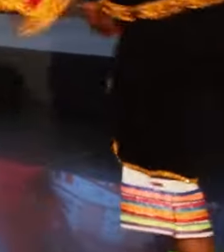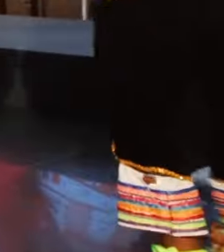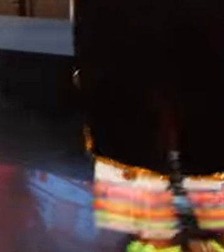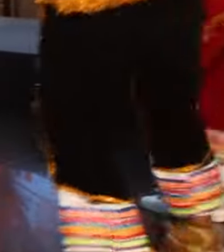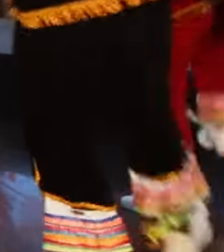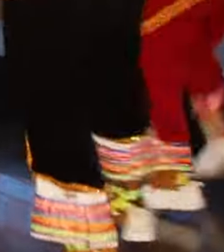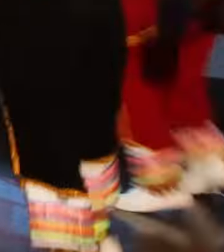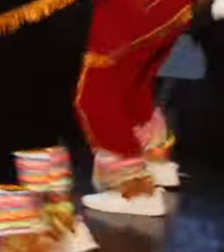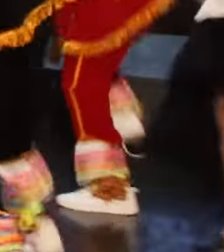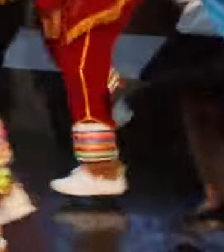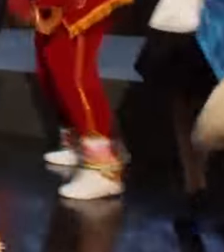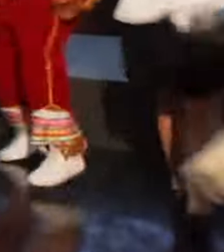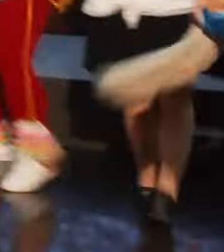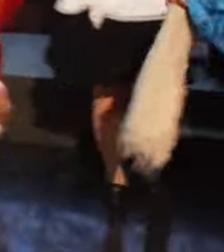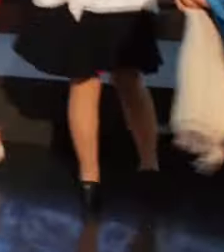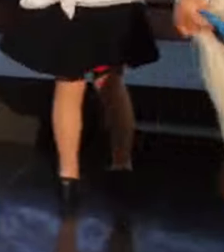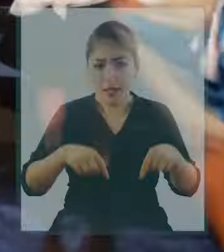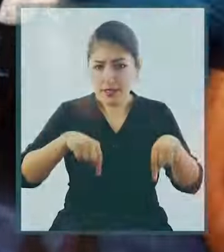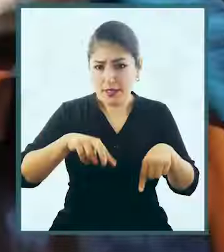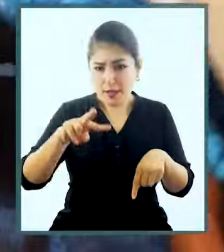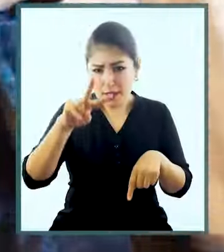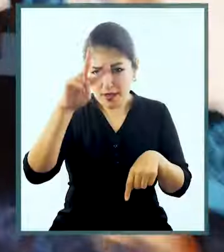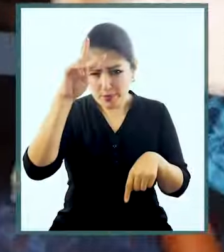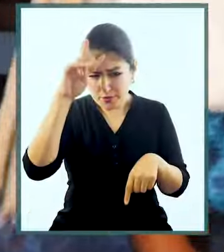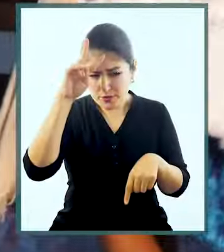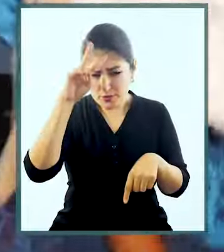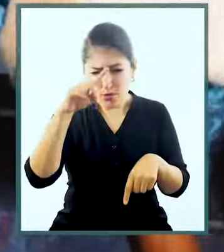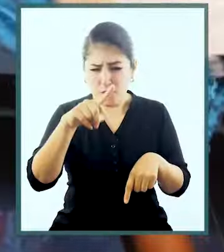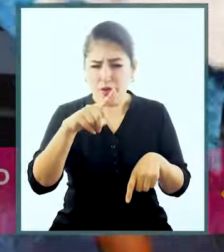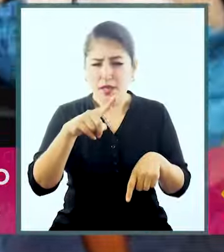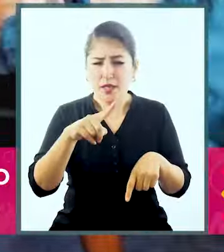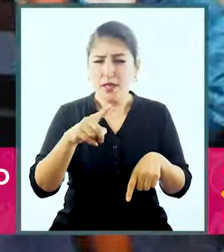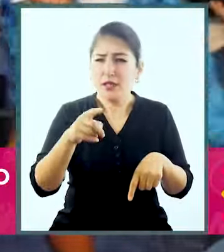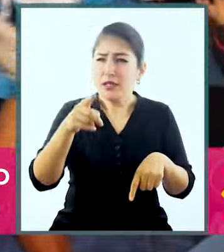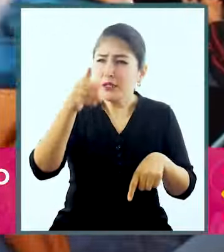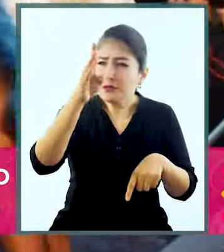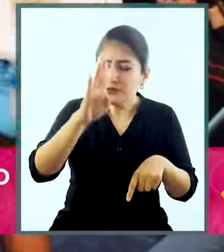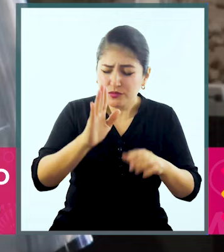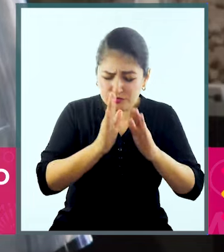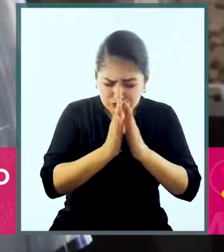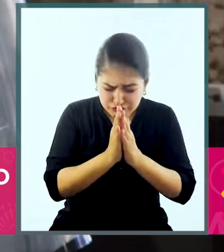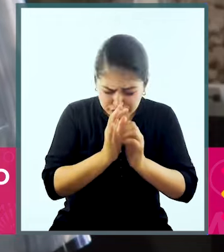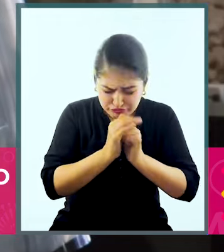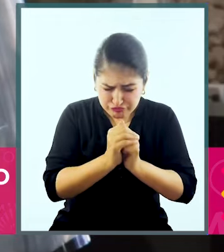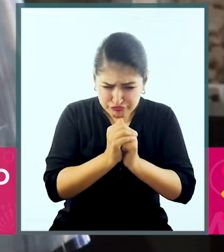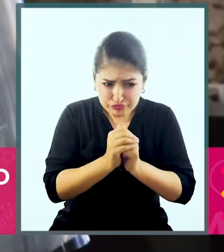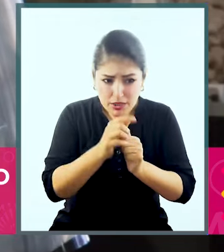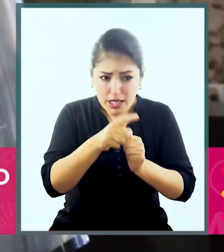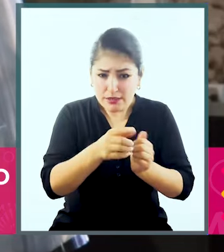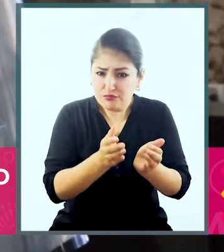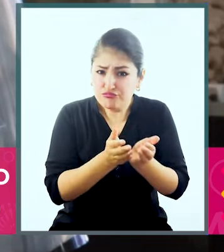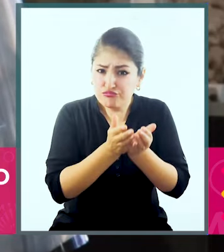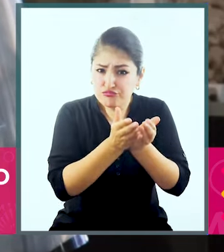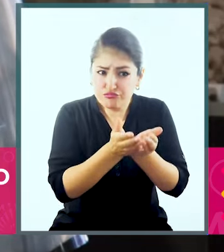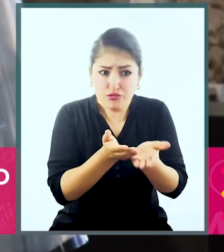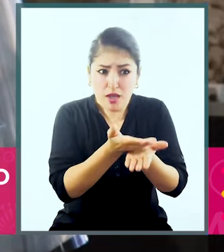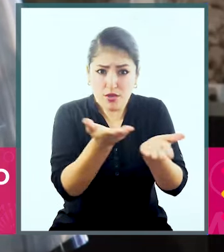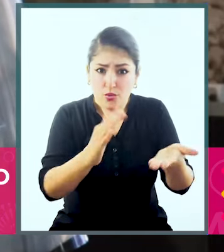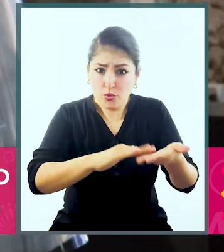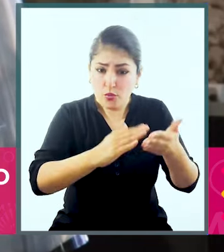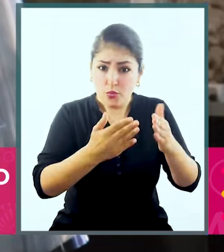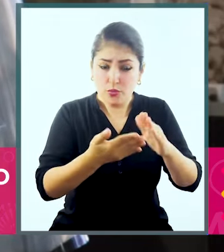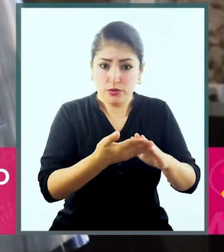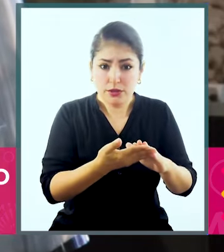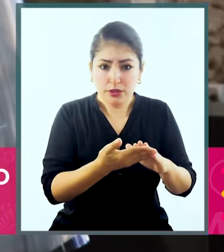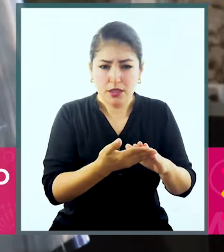En el Perú, su culto se extiende a diversos pueblos dedicados a la actividad pesquera, pero adquiere una particular